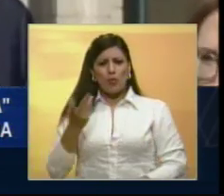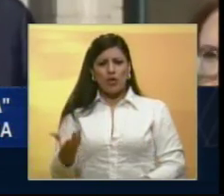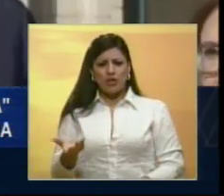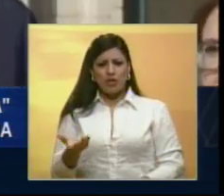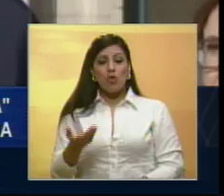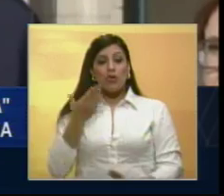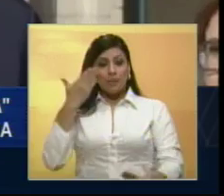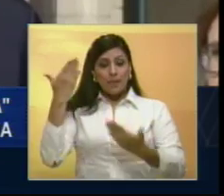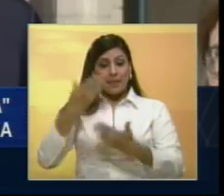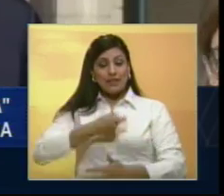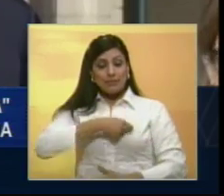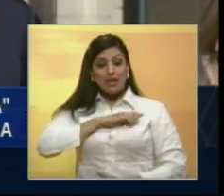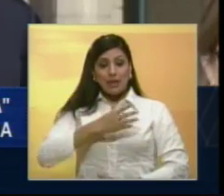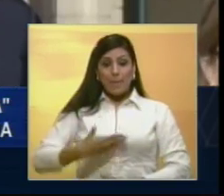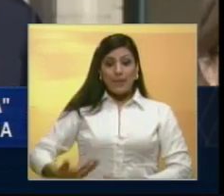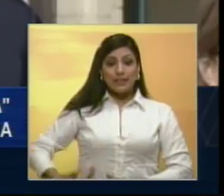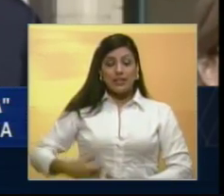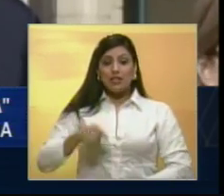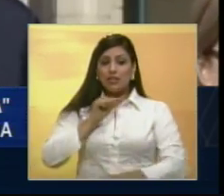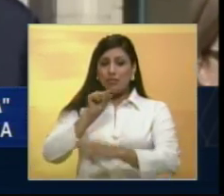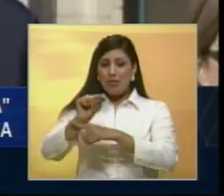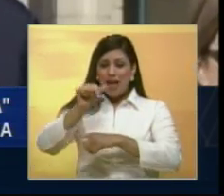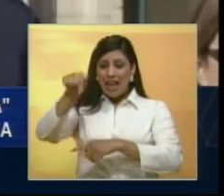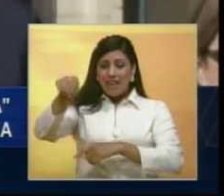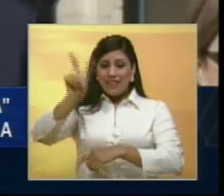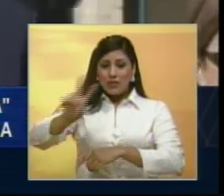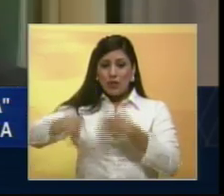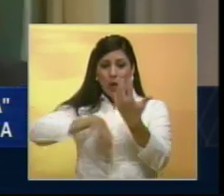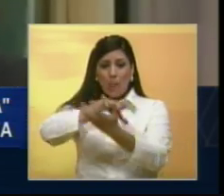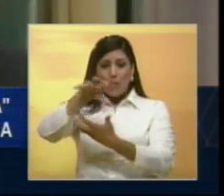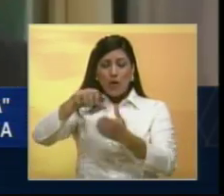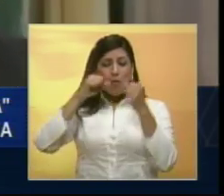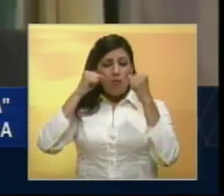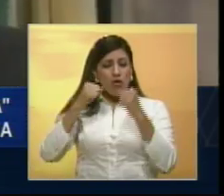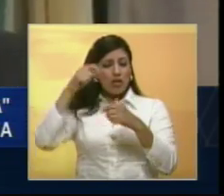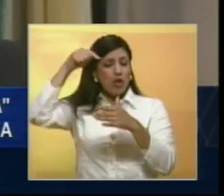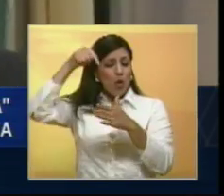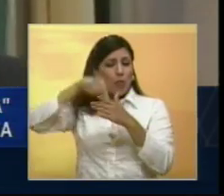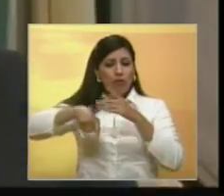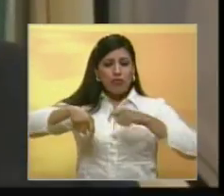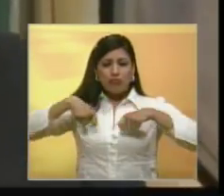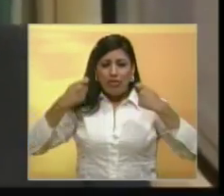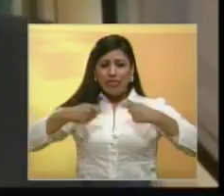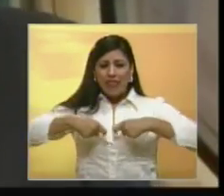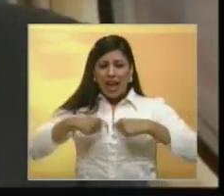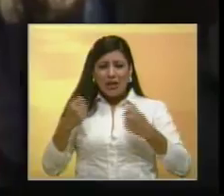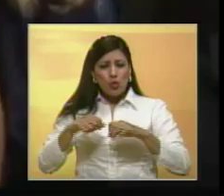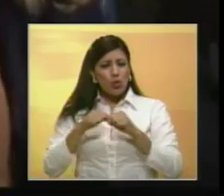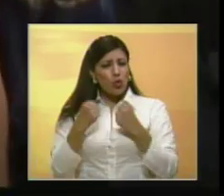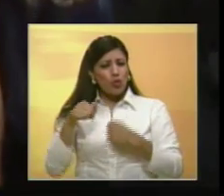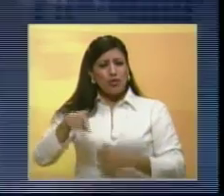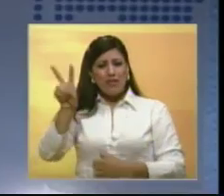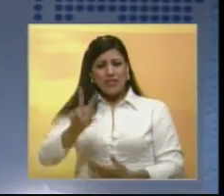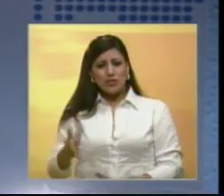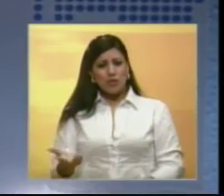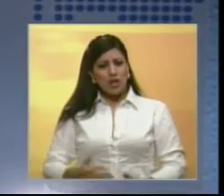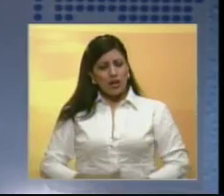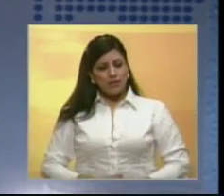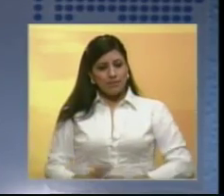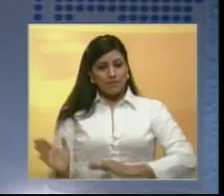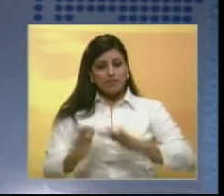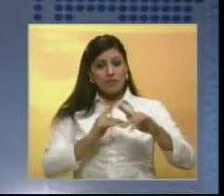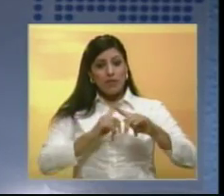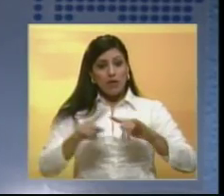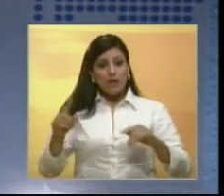mandatario español considera que la actual crisis económica está causando un profundo daño a muchos sectores de la población venezolana.